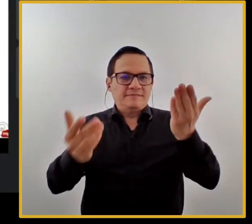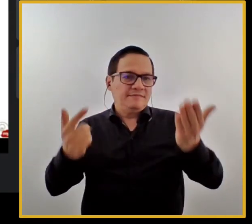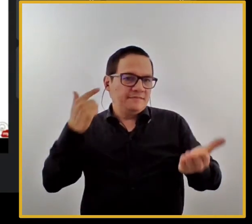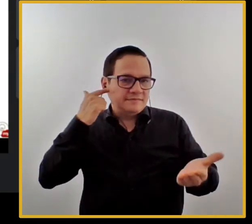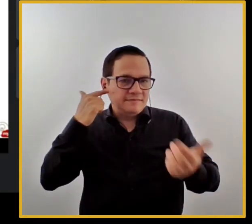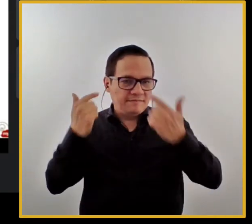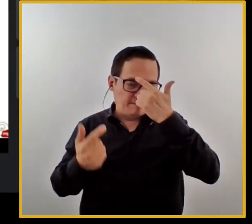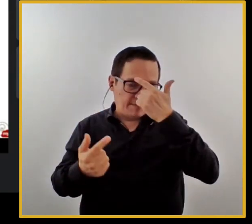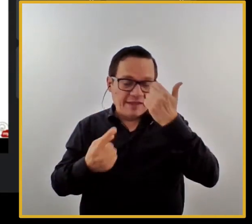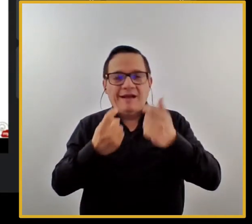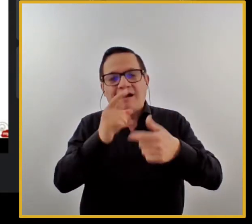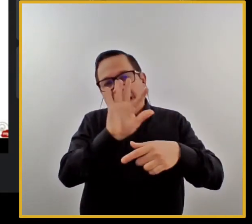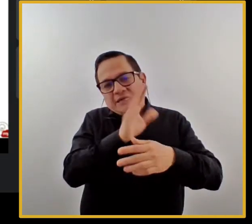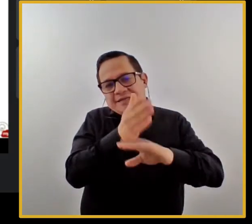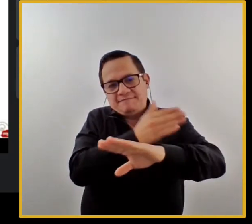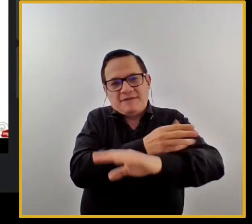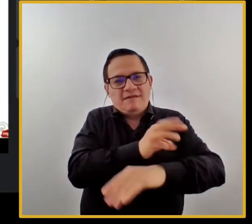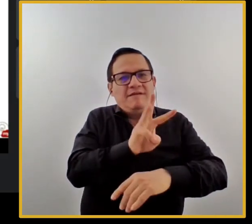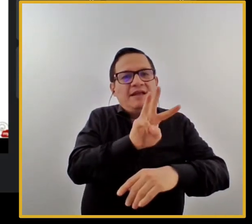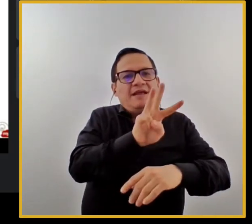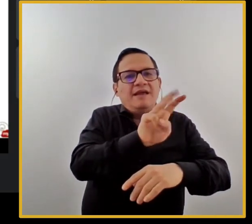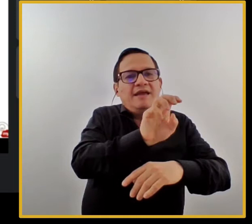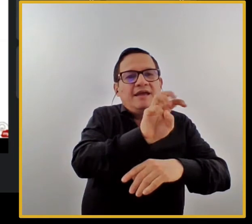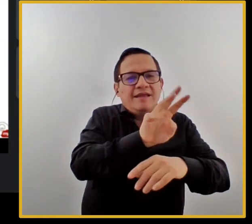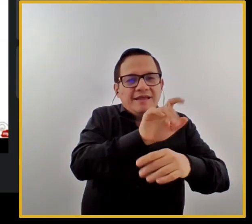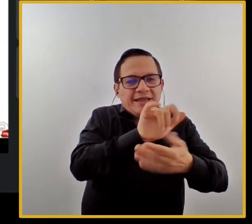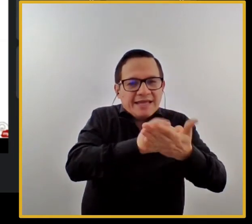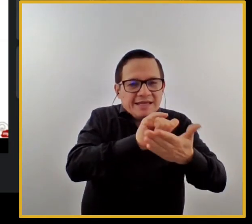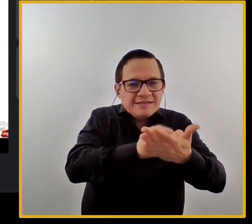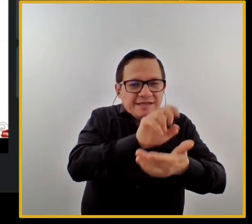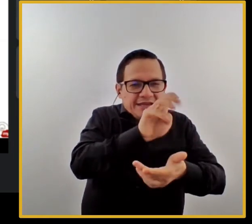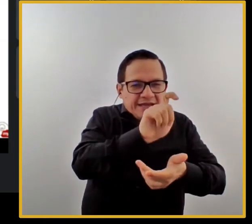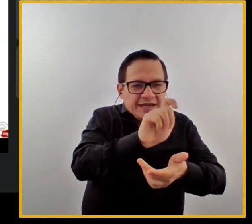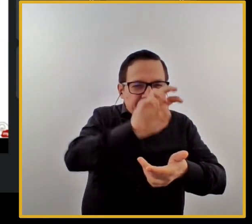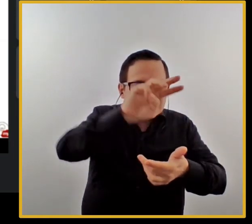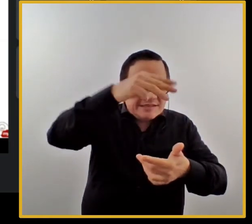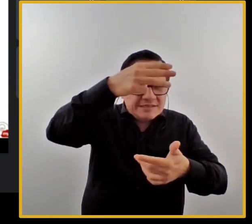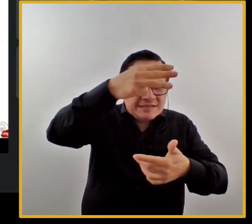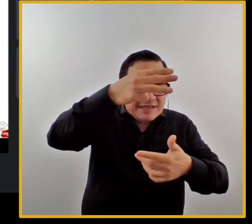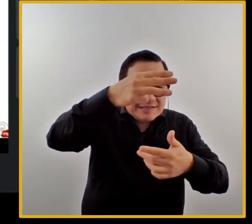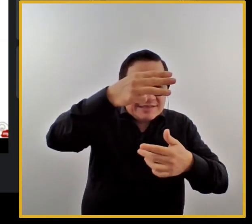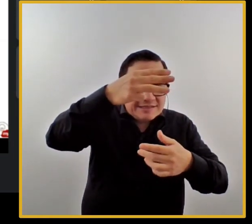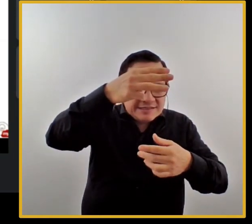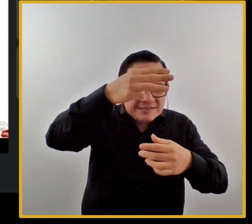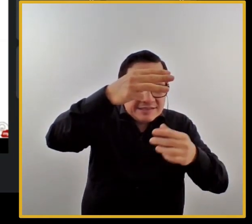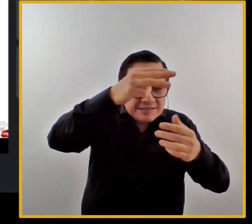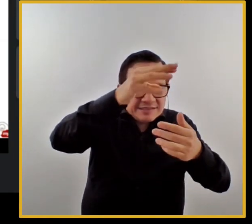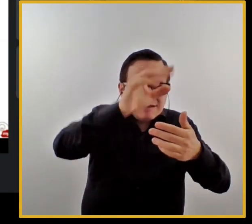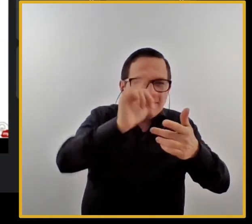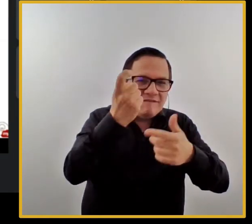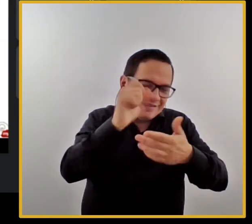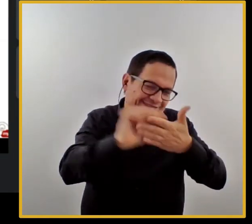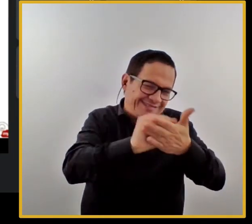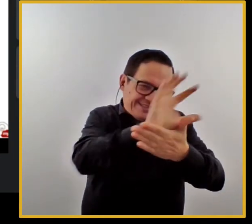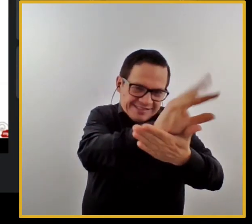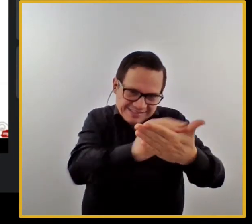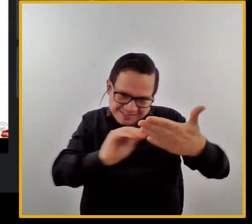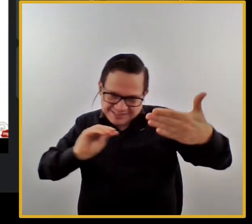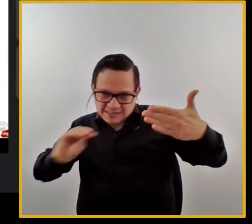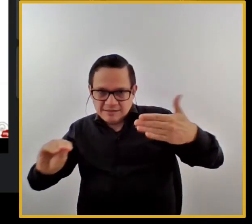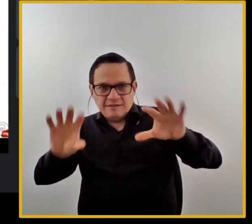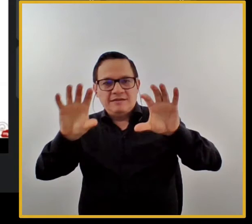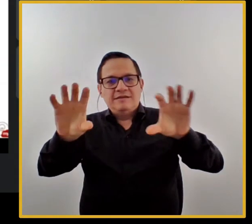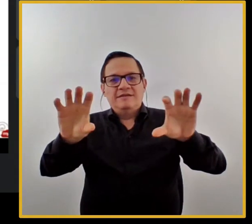estaba escuchando entrecortado, y allí, sí señor, tiene toda la razón, entonces 3U por DU. Entonces, ¿qué se hizo allí? Entonces dejamos a un lado